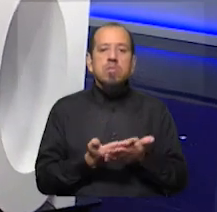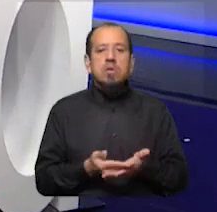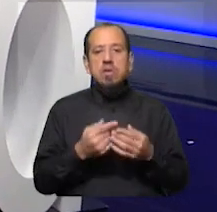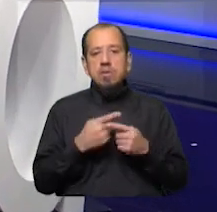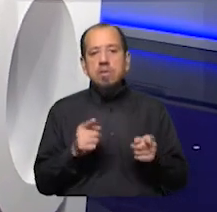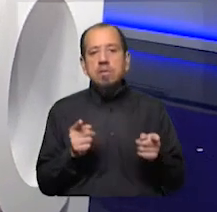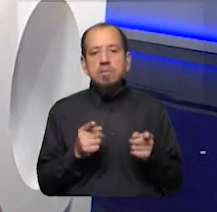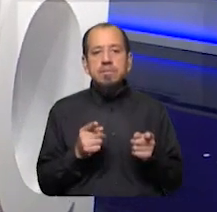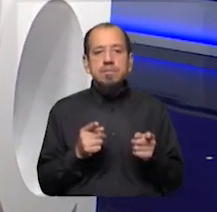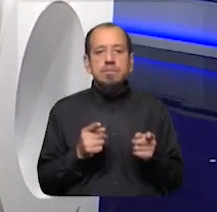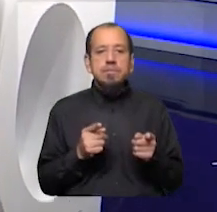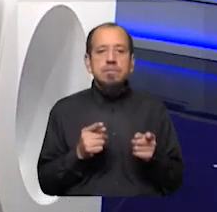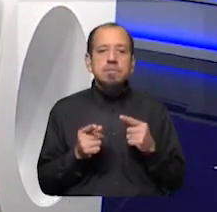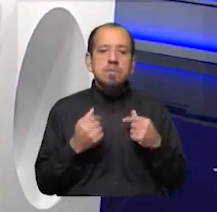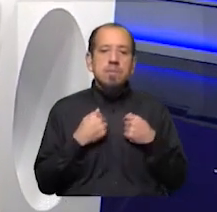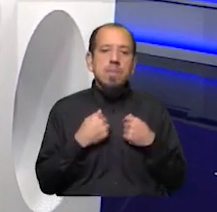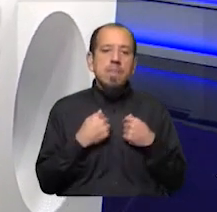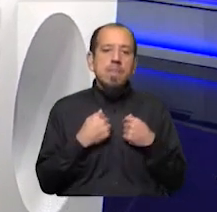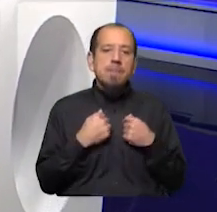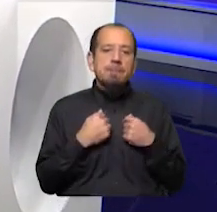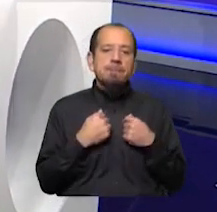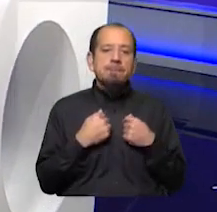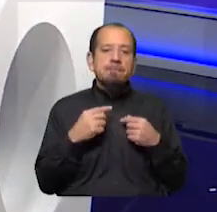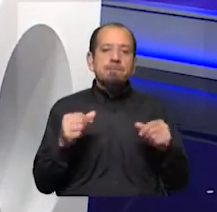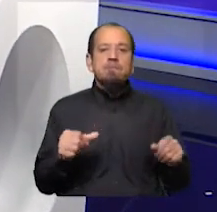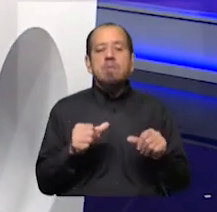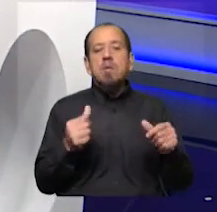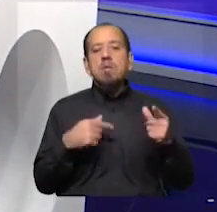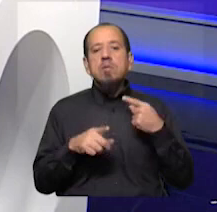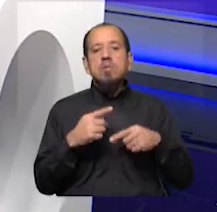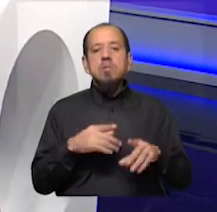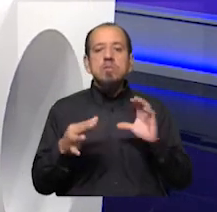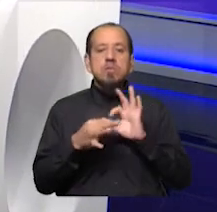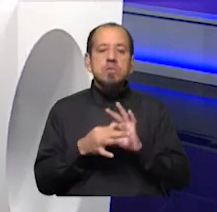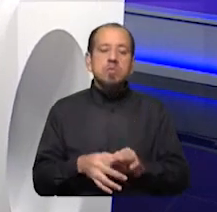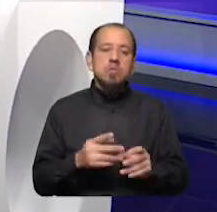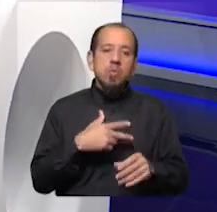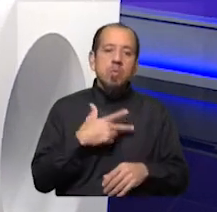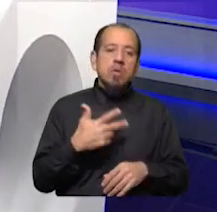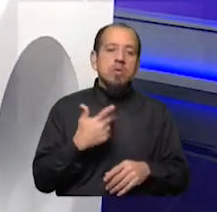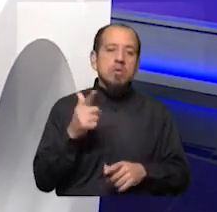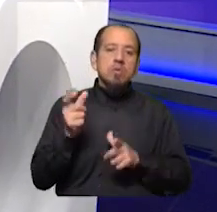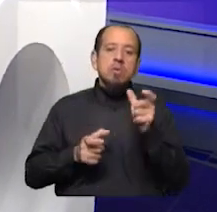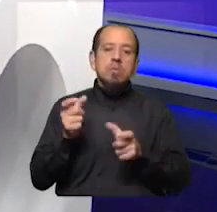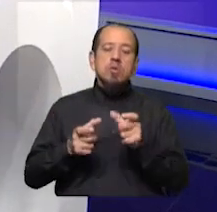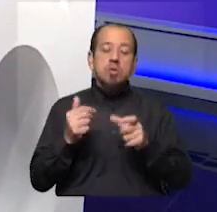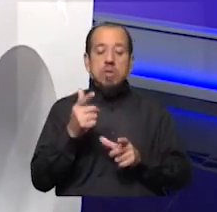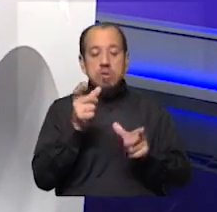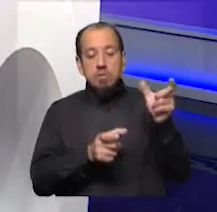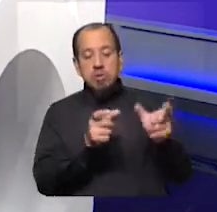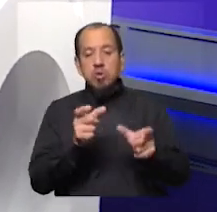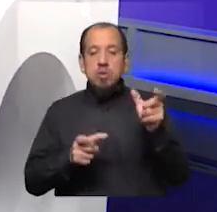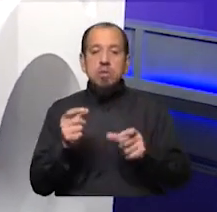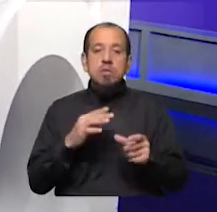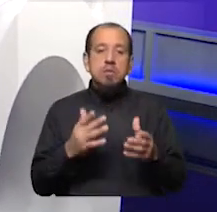de festival nosotros Tratamos de elaborar al lado del vínculo humano que este por el lado del público que